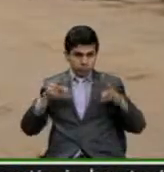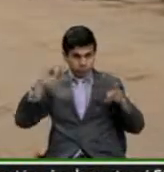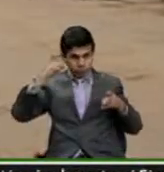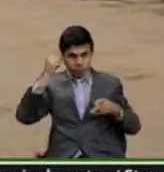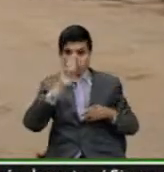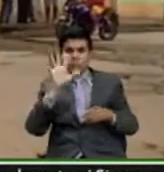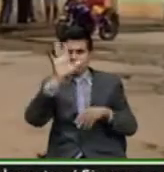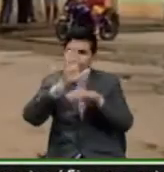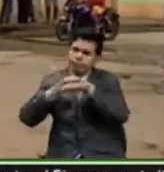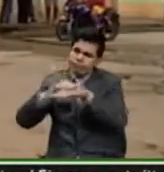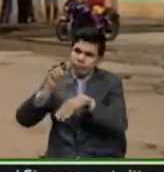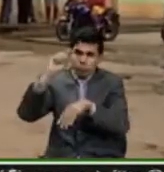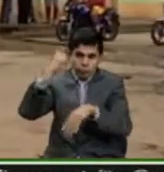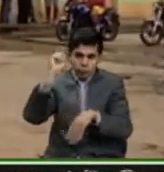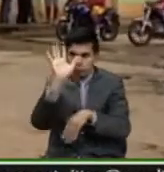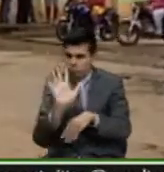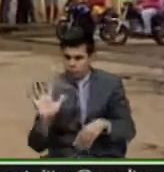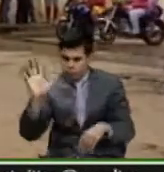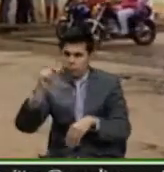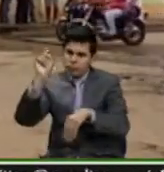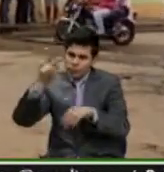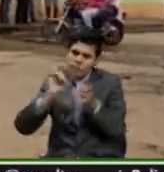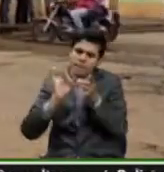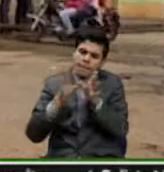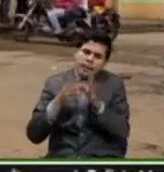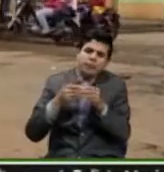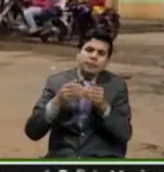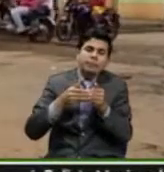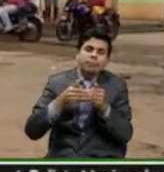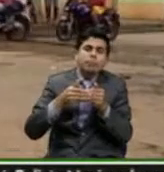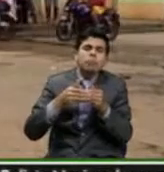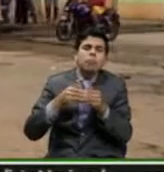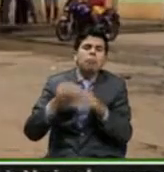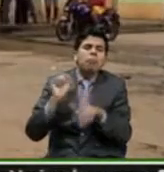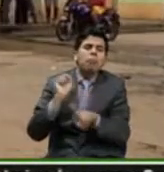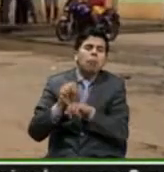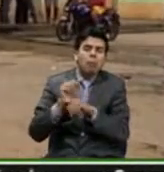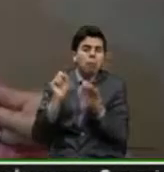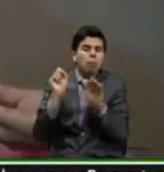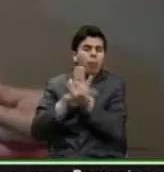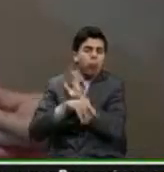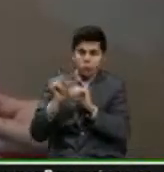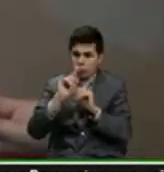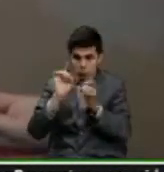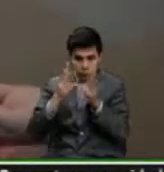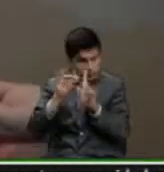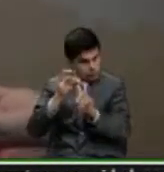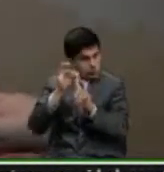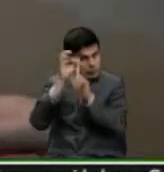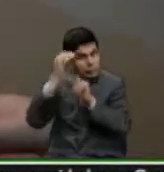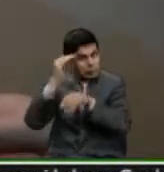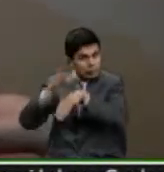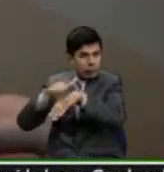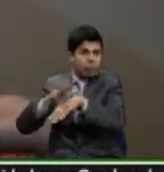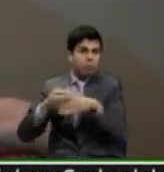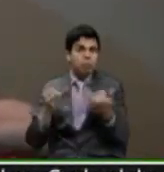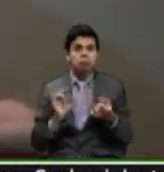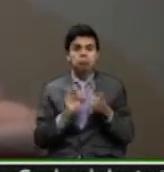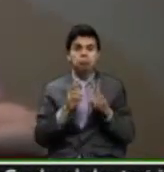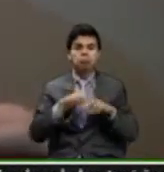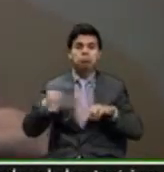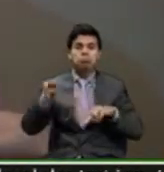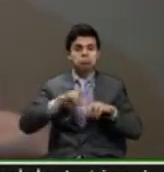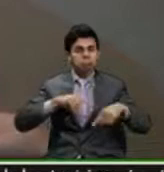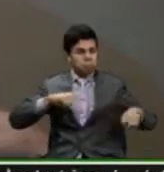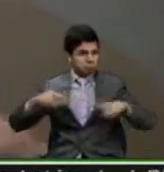gobiernos departamentales y municipales que esa fecha no pasa desapercibido. Pero parece que esa fecha aquí siguió de largo para los